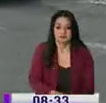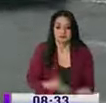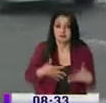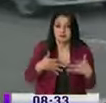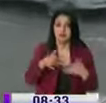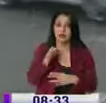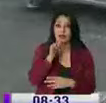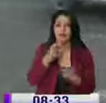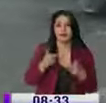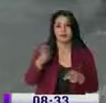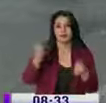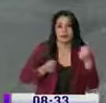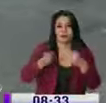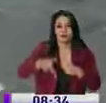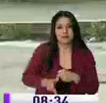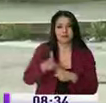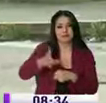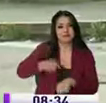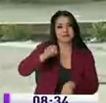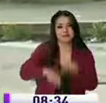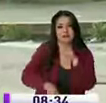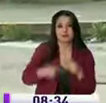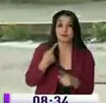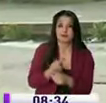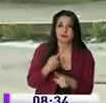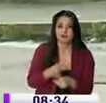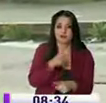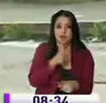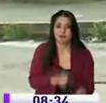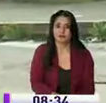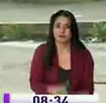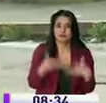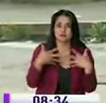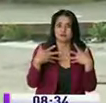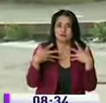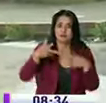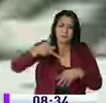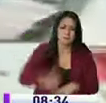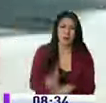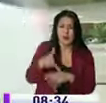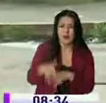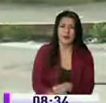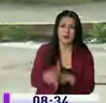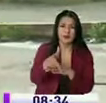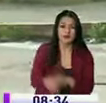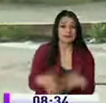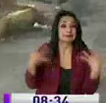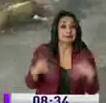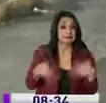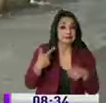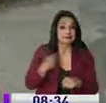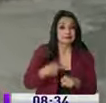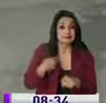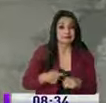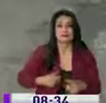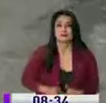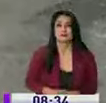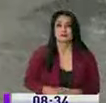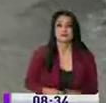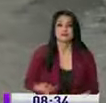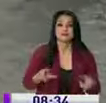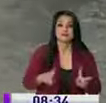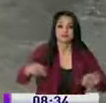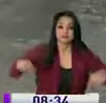cuando llueve porque subir con fuerza el agua dicen potter o carpa grande donde además para los peatones